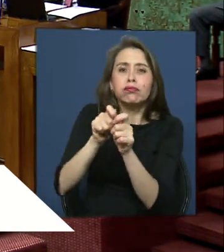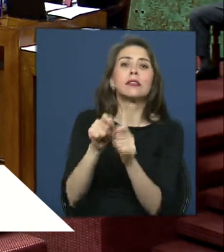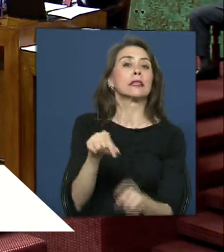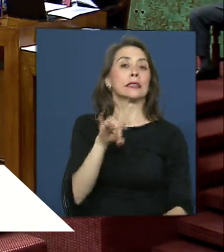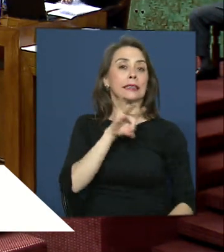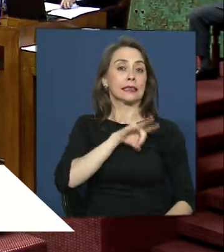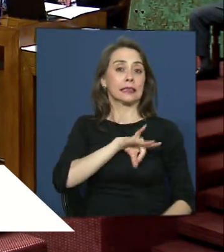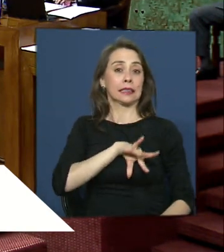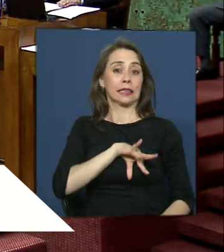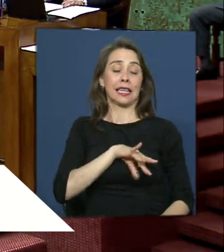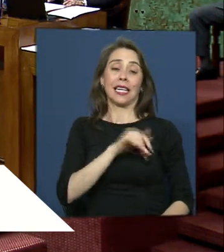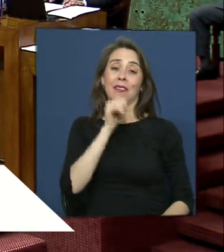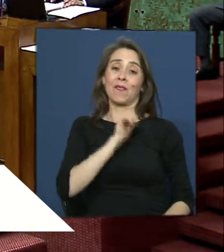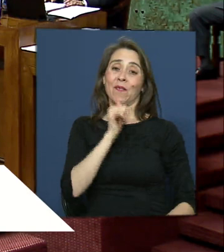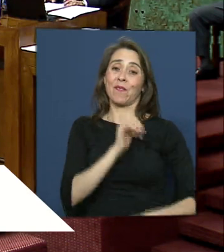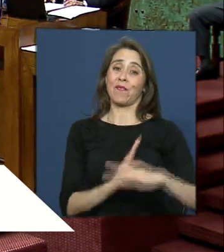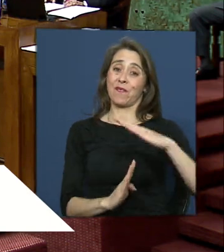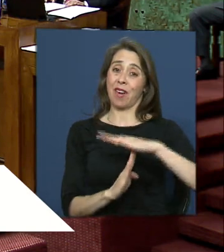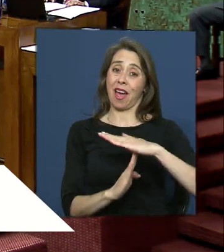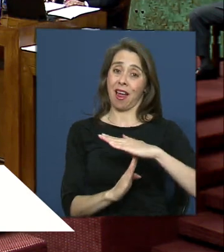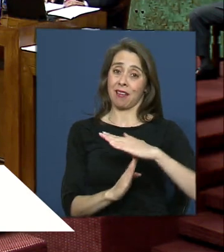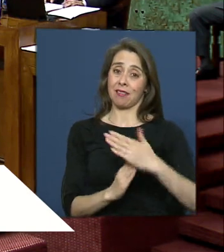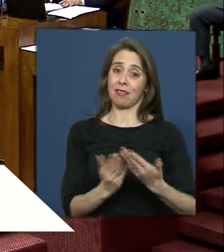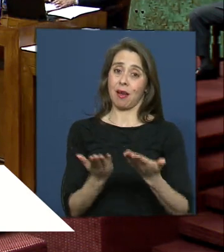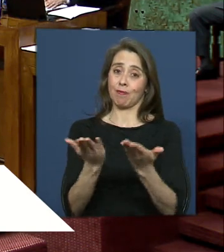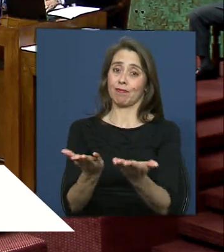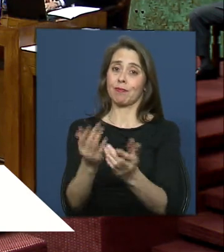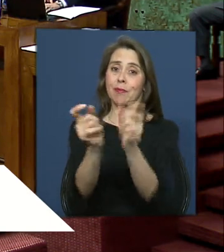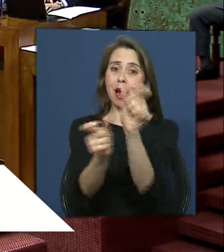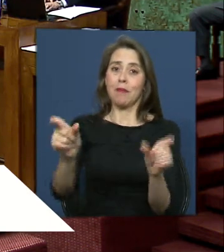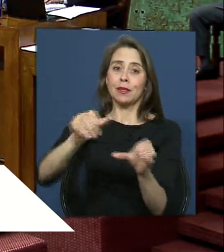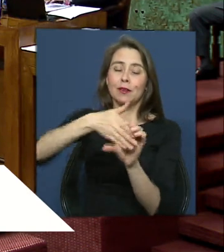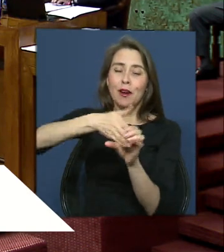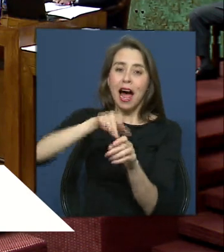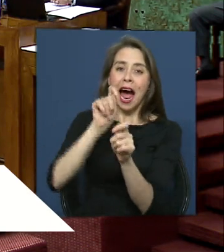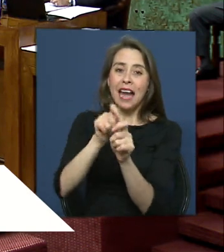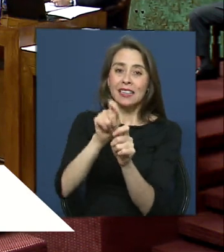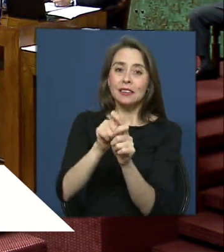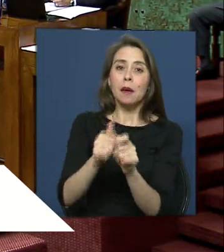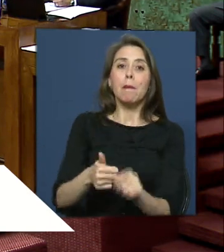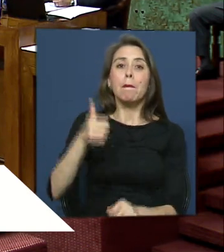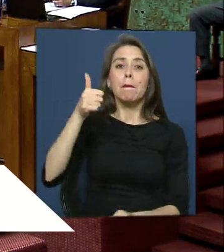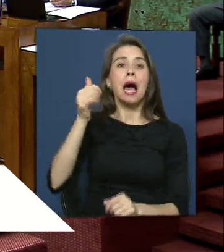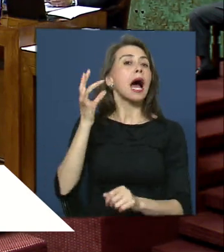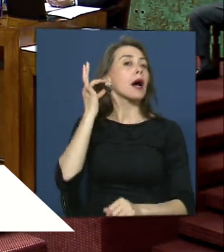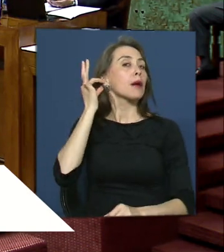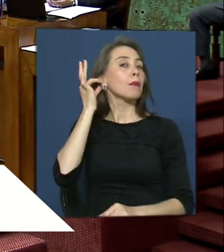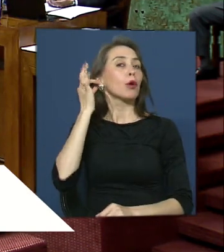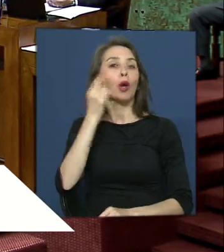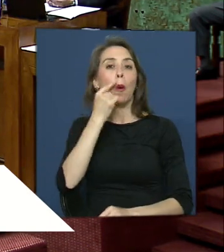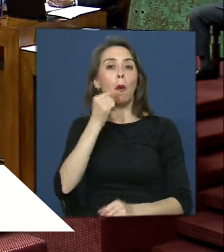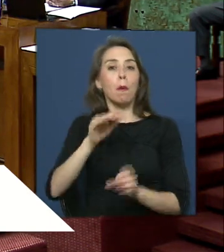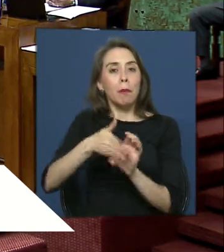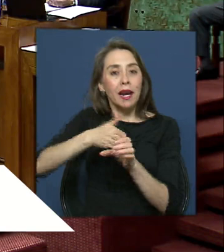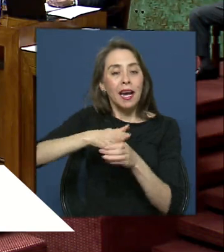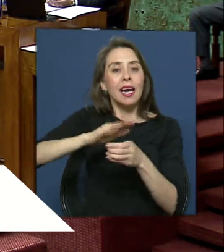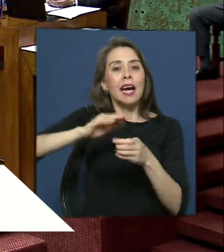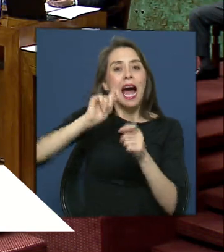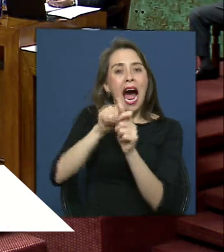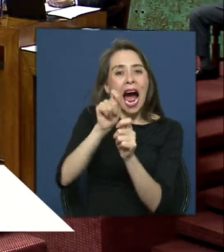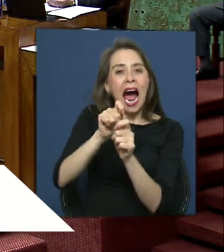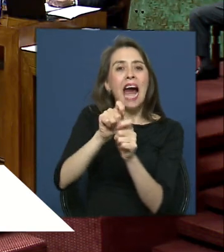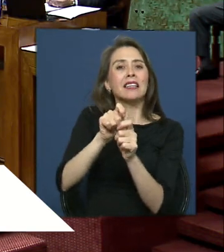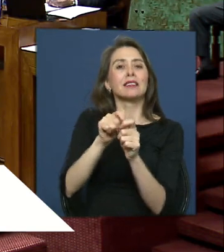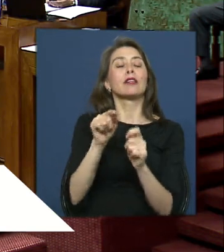Chile está en deuda con la artesanía en general, pero en particular con las artesanas y artesanos que dan vida a